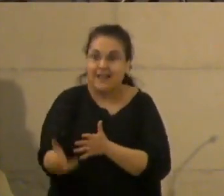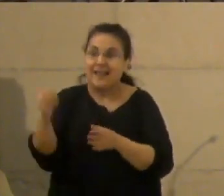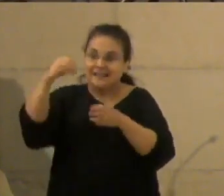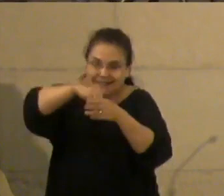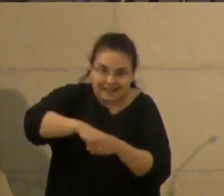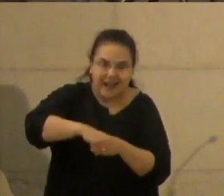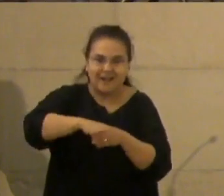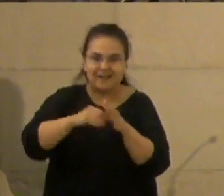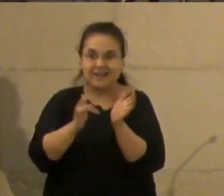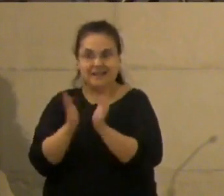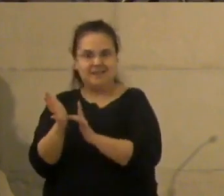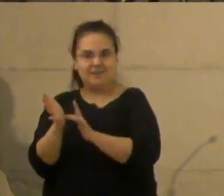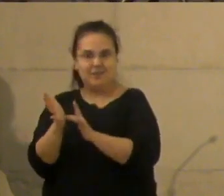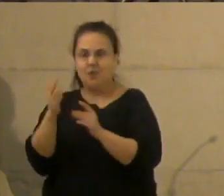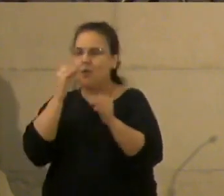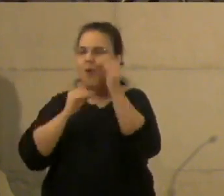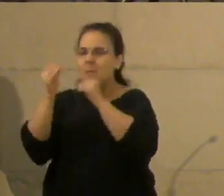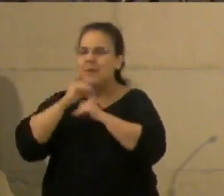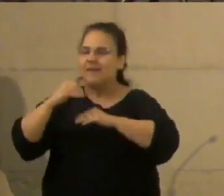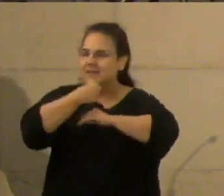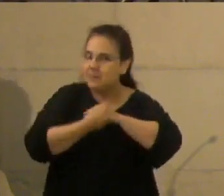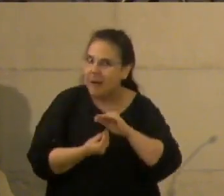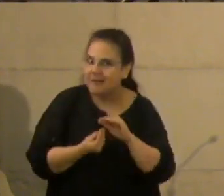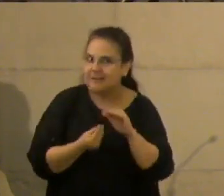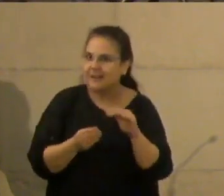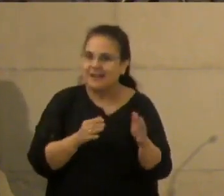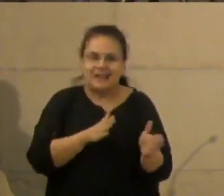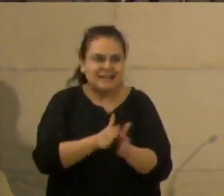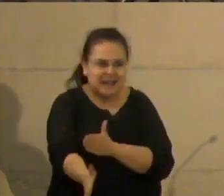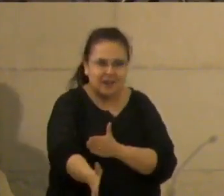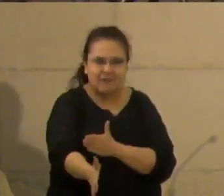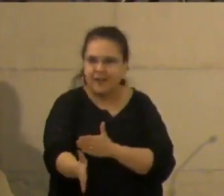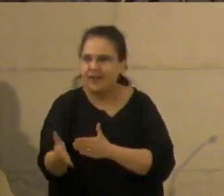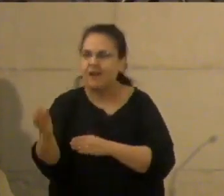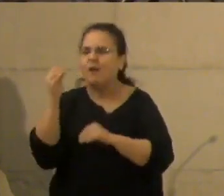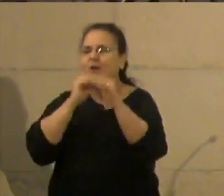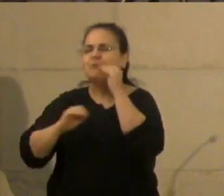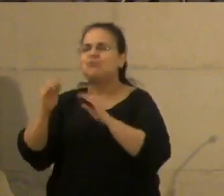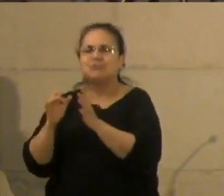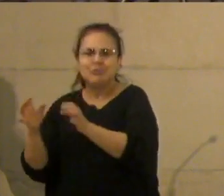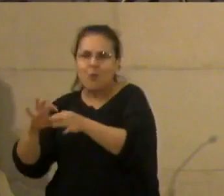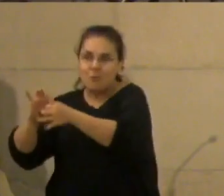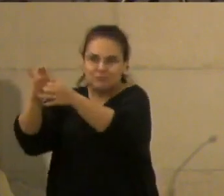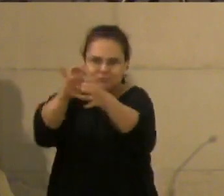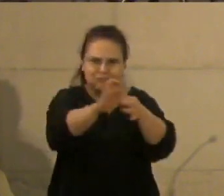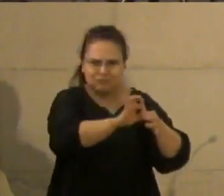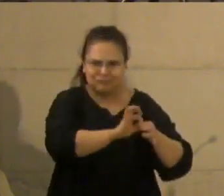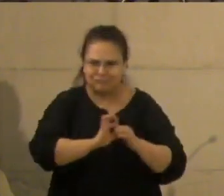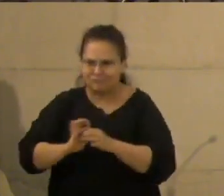eucarísticos. Comer este pan es dejarnos alimentar con Él y unirnos a todos nuestros hermanos.